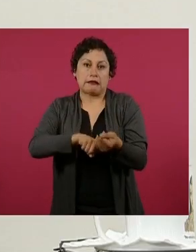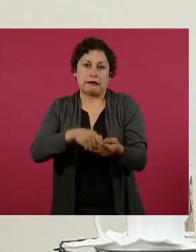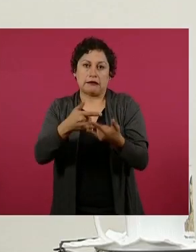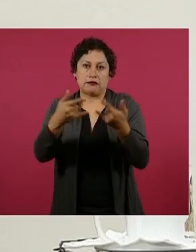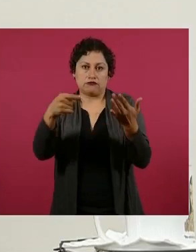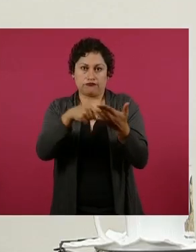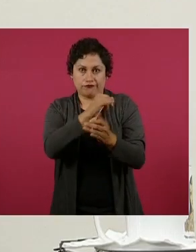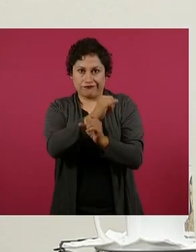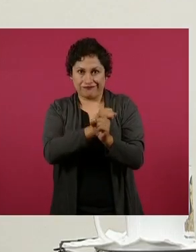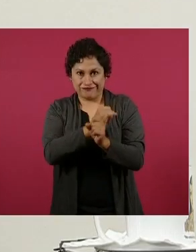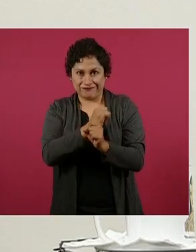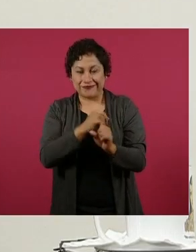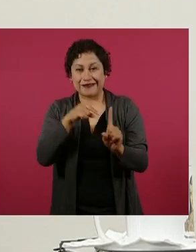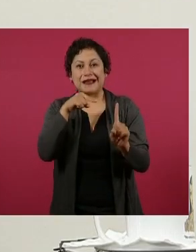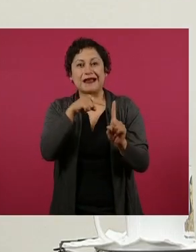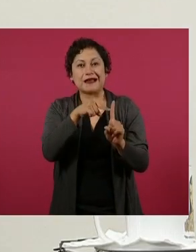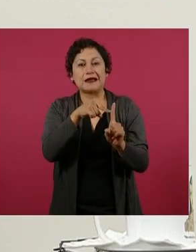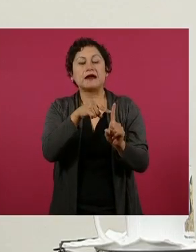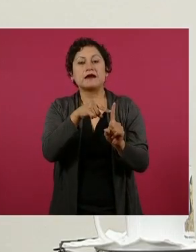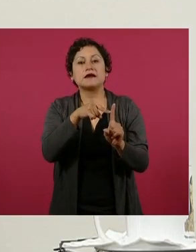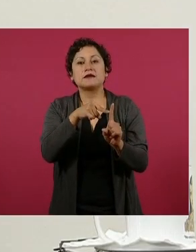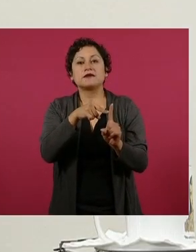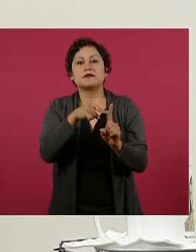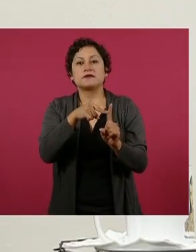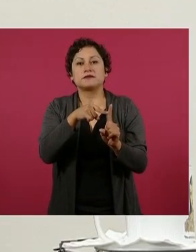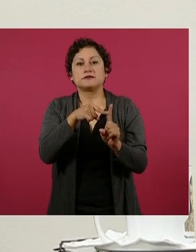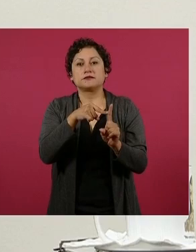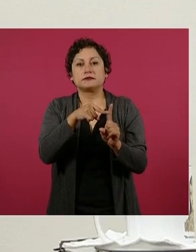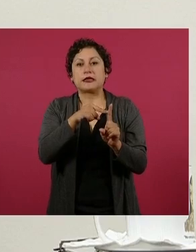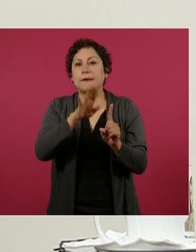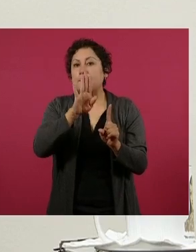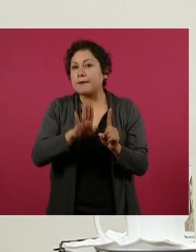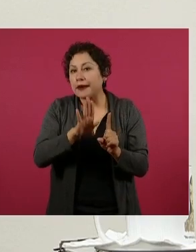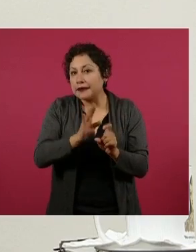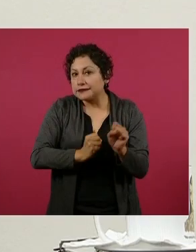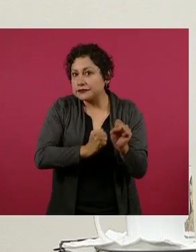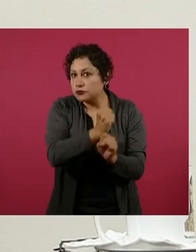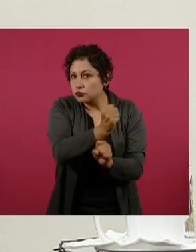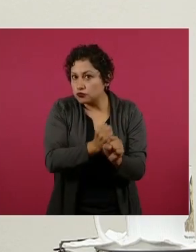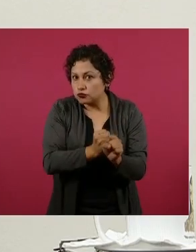en hechos de tortura